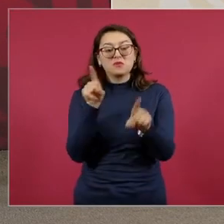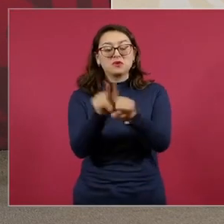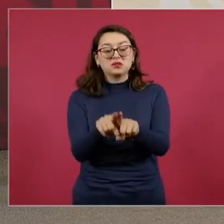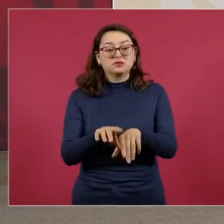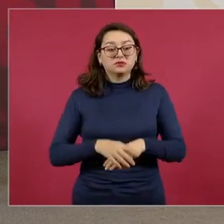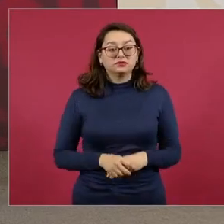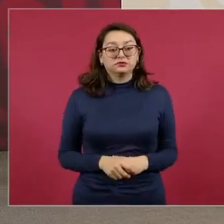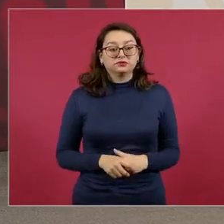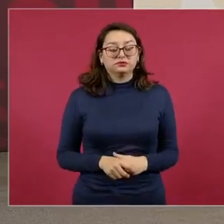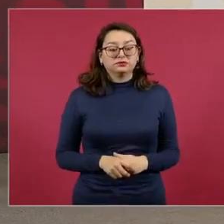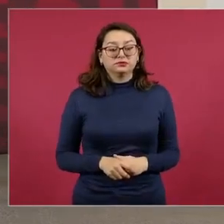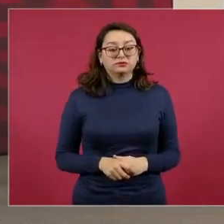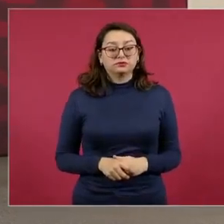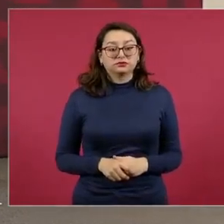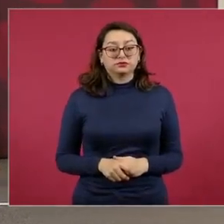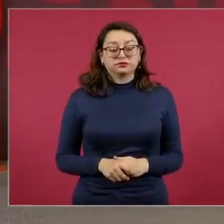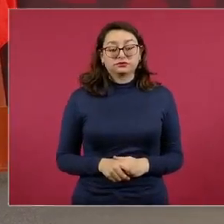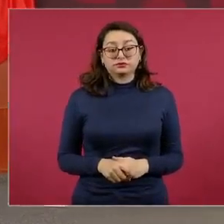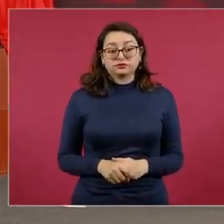preguntó, yo diría